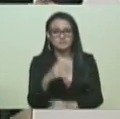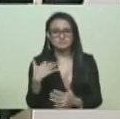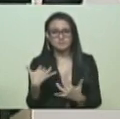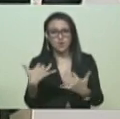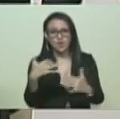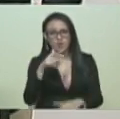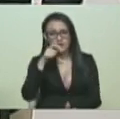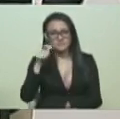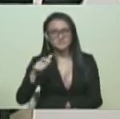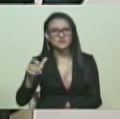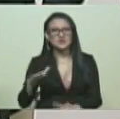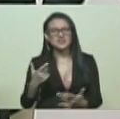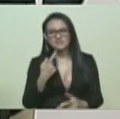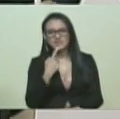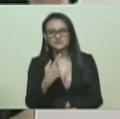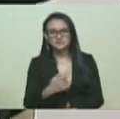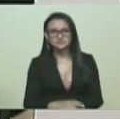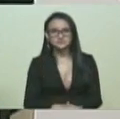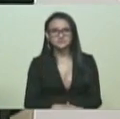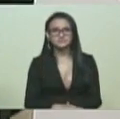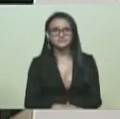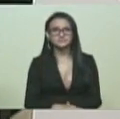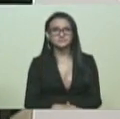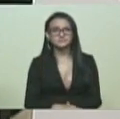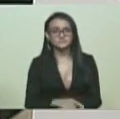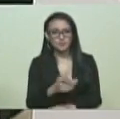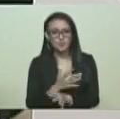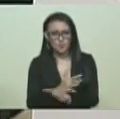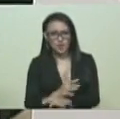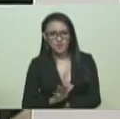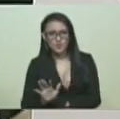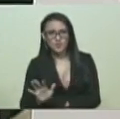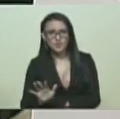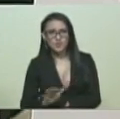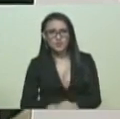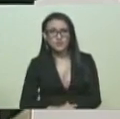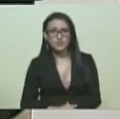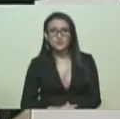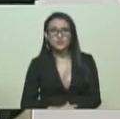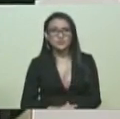estado? Que era un juego.